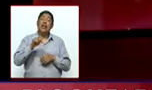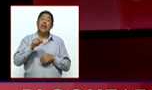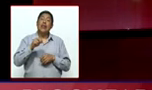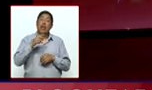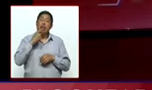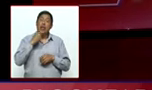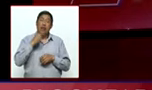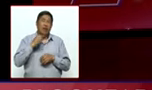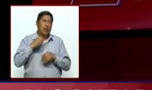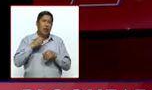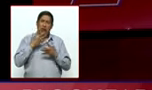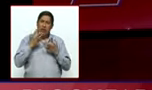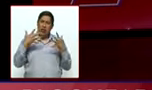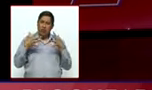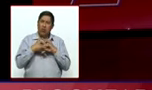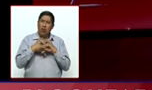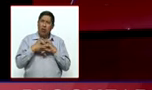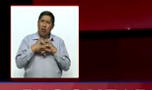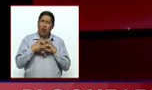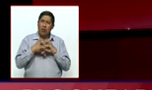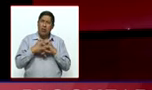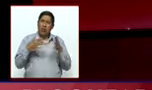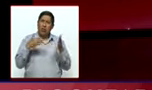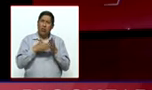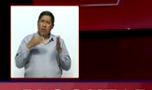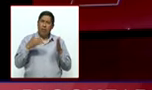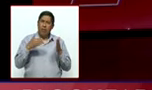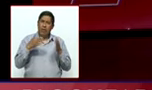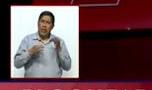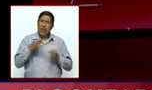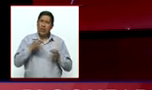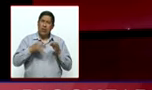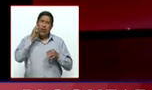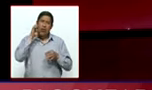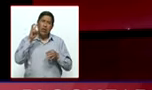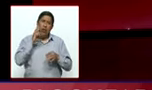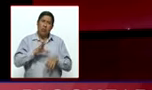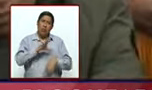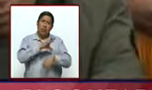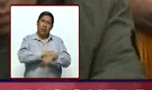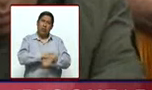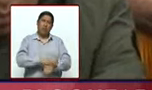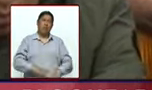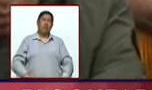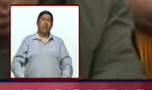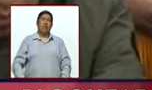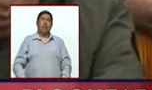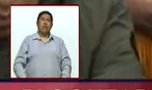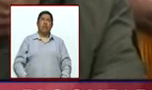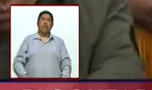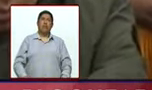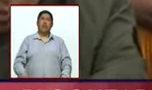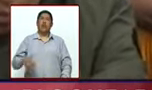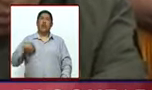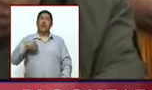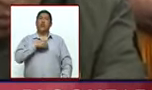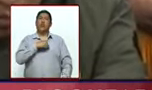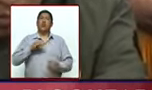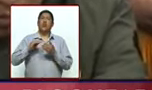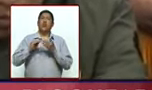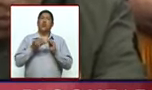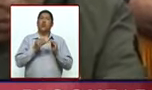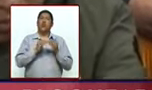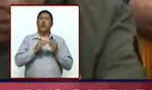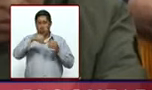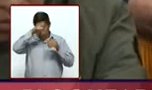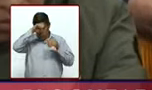Ellos anuncian bloqueo de caminos al occidente del país si Evo Morales es detenido. El sector cooperativizado,